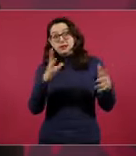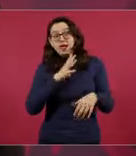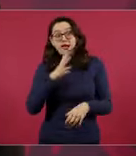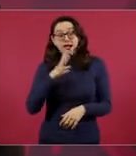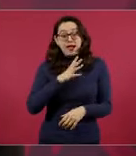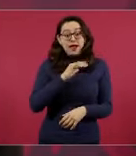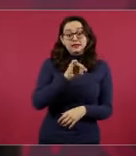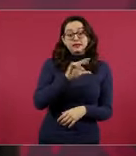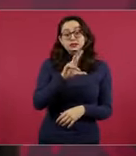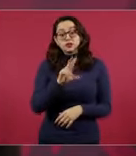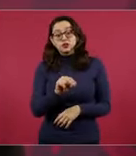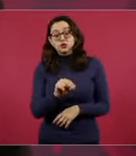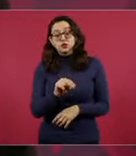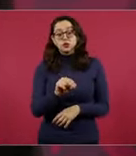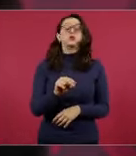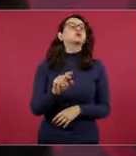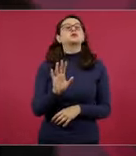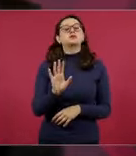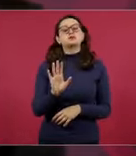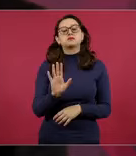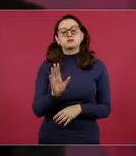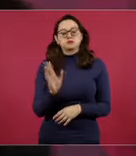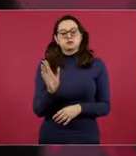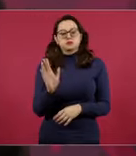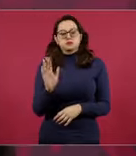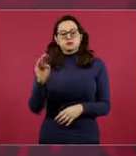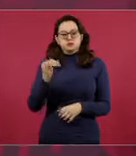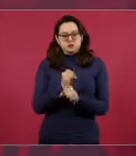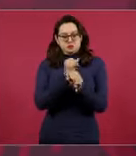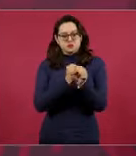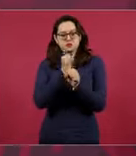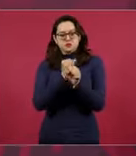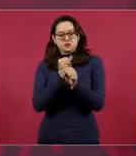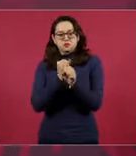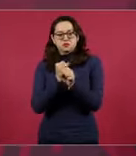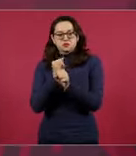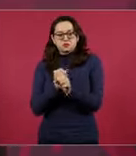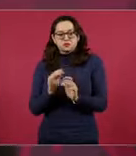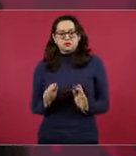El Universal estaba muy interesado en eso, Reforma,